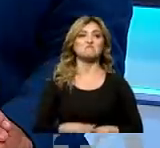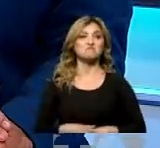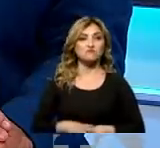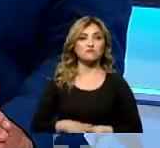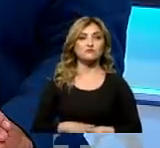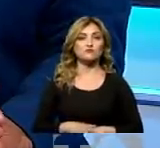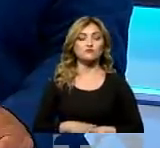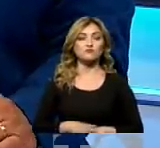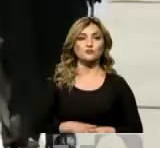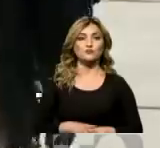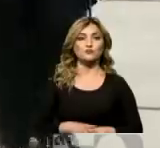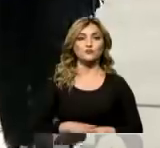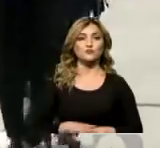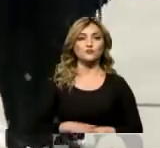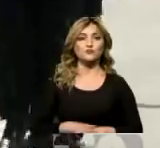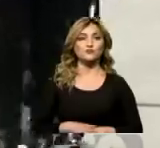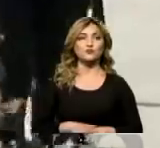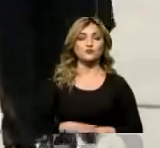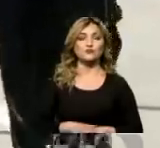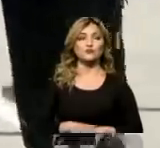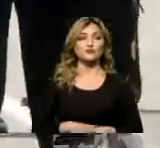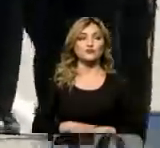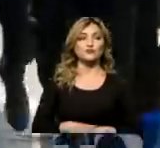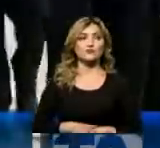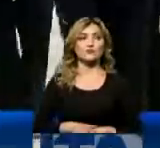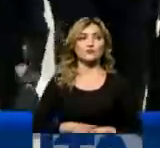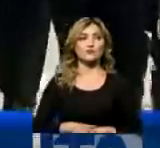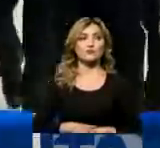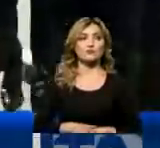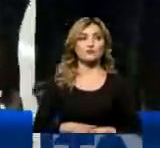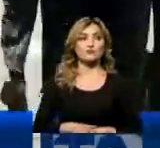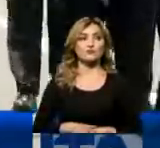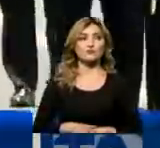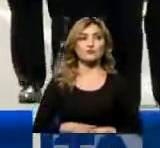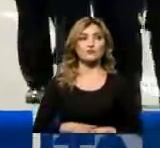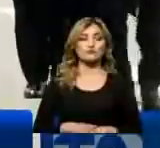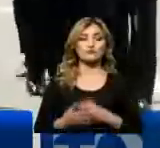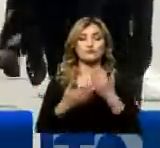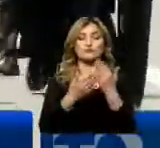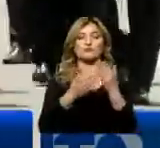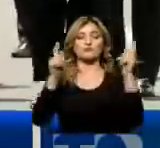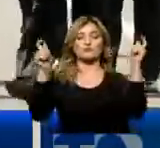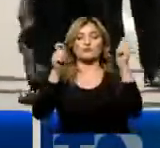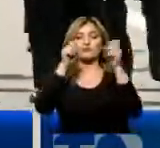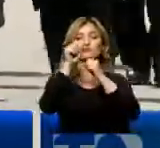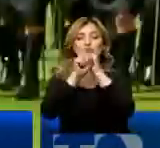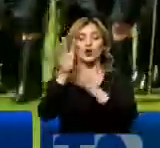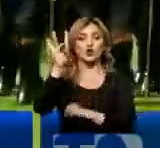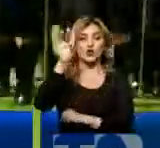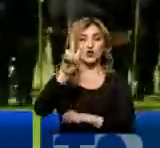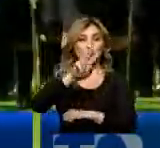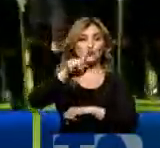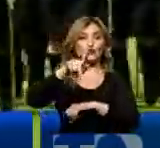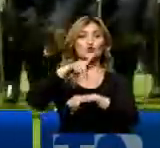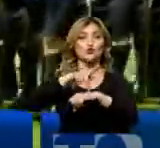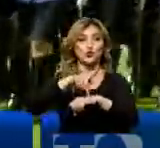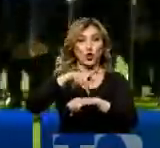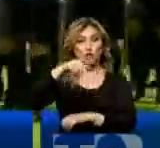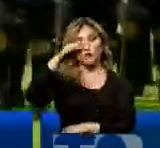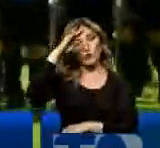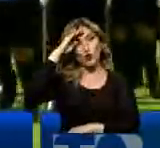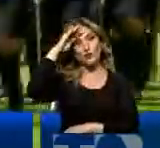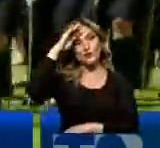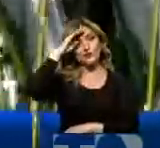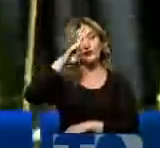Nacional. El marco del anuncio fue la ceremonia por los 82 años de profesionalización de la